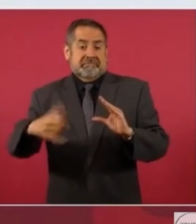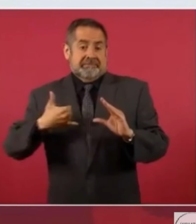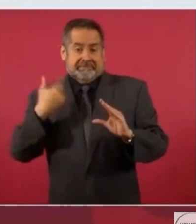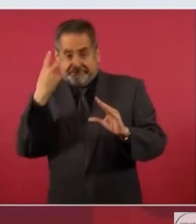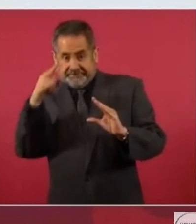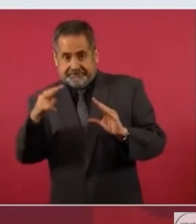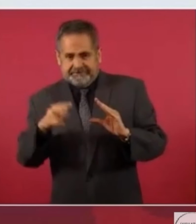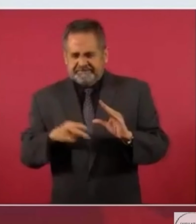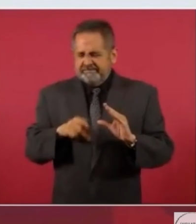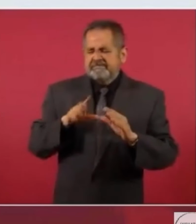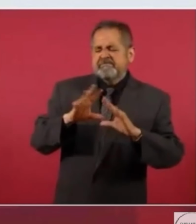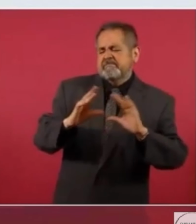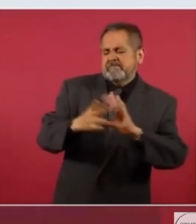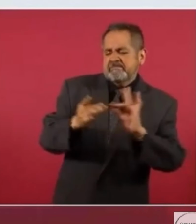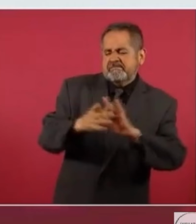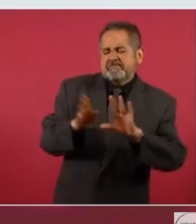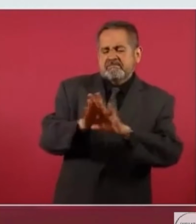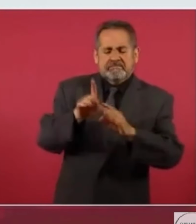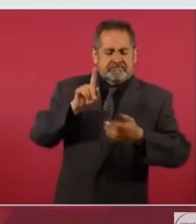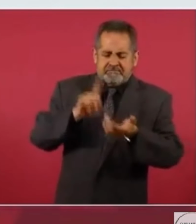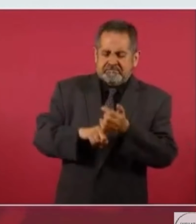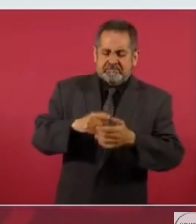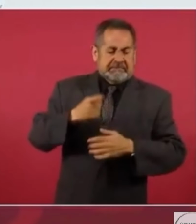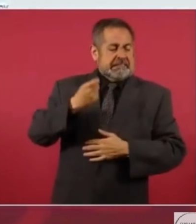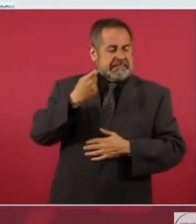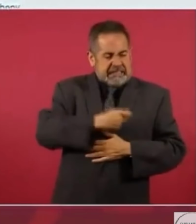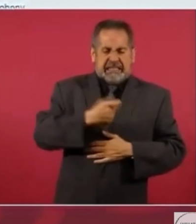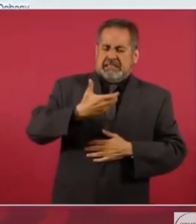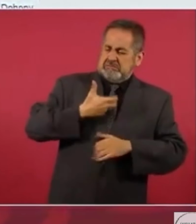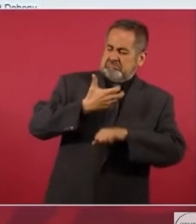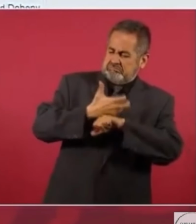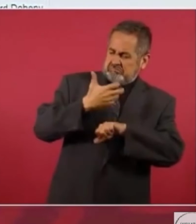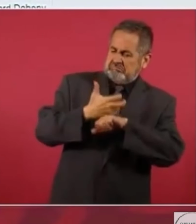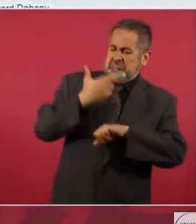del liderazgo de Estados Unidos.